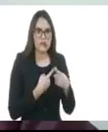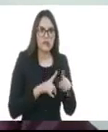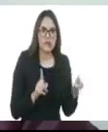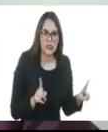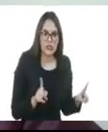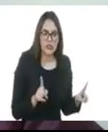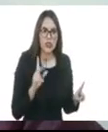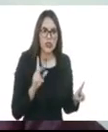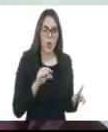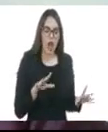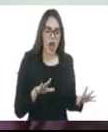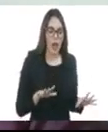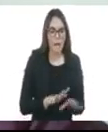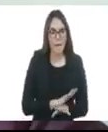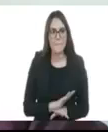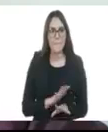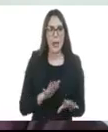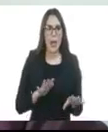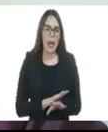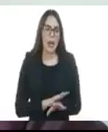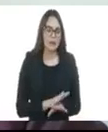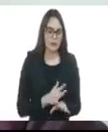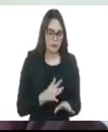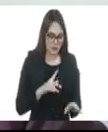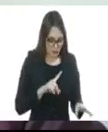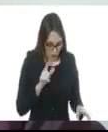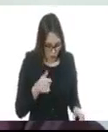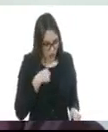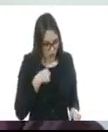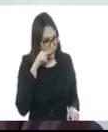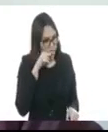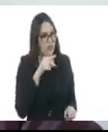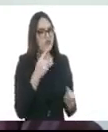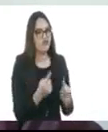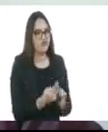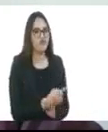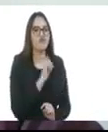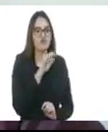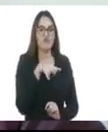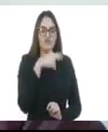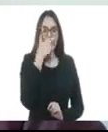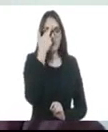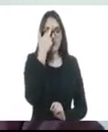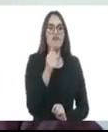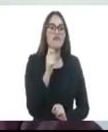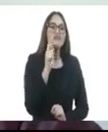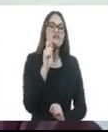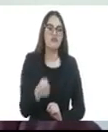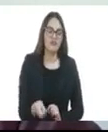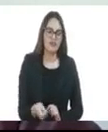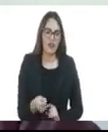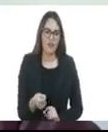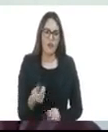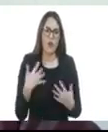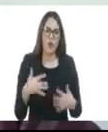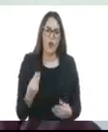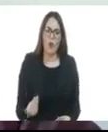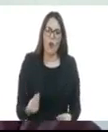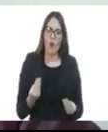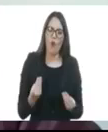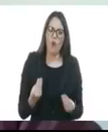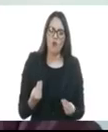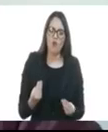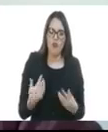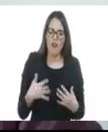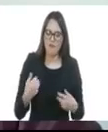simplemente, pero lo que encontramos fue efectivamente una resistencia muy fuerte.